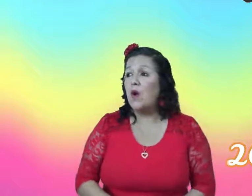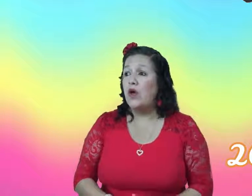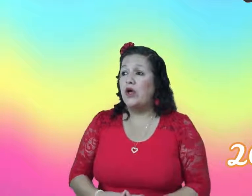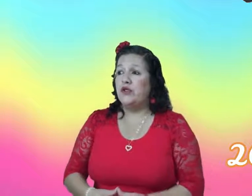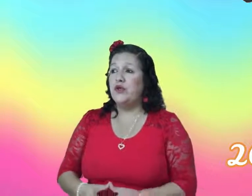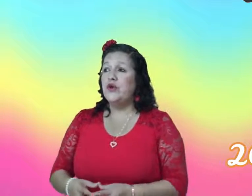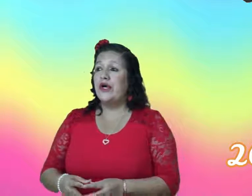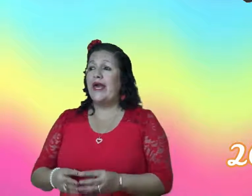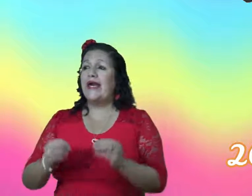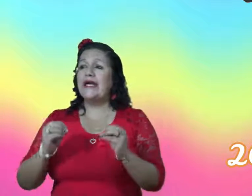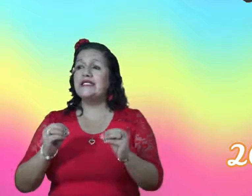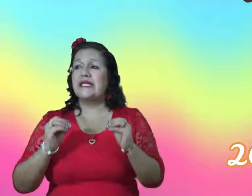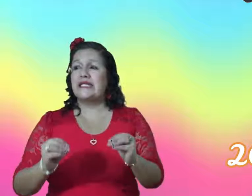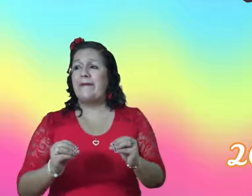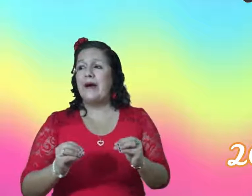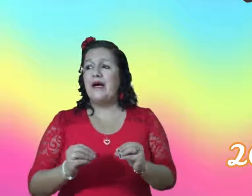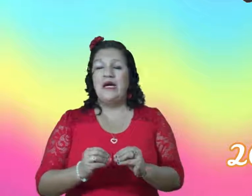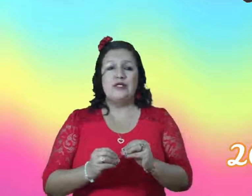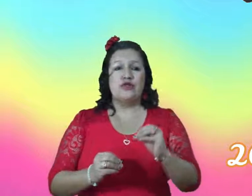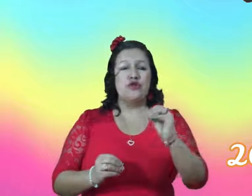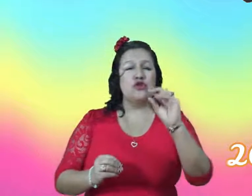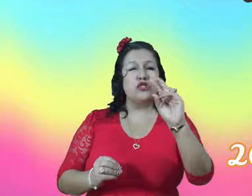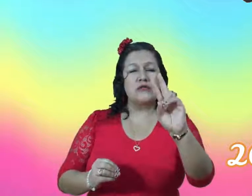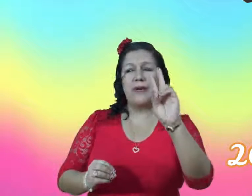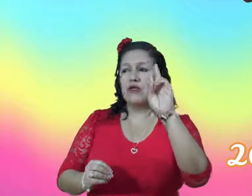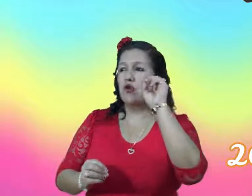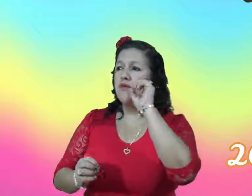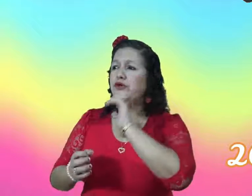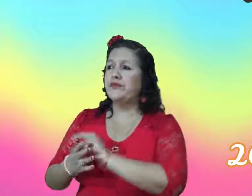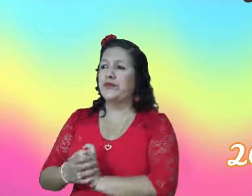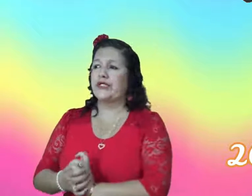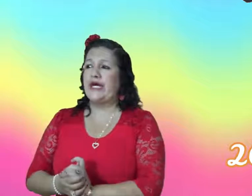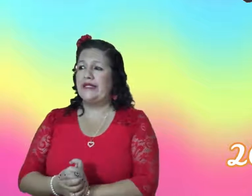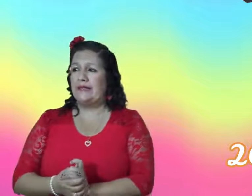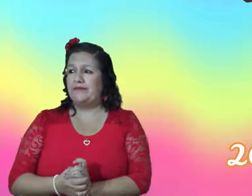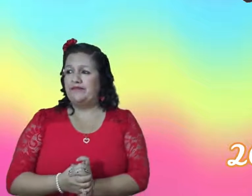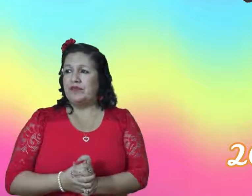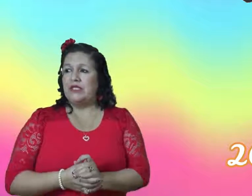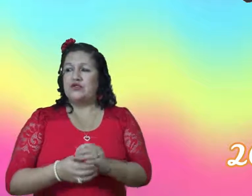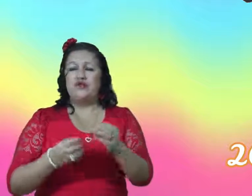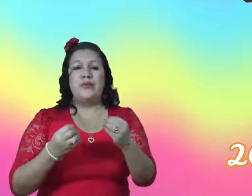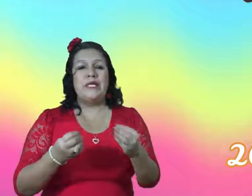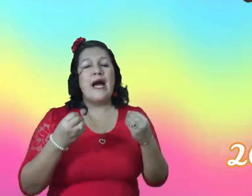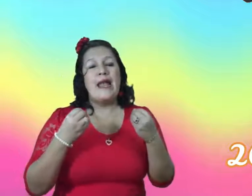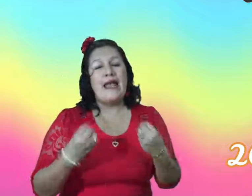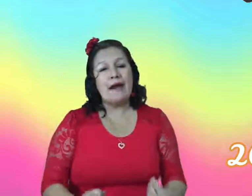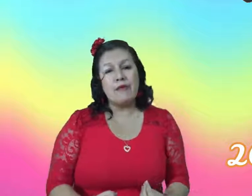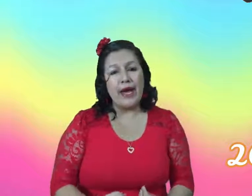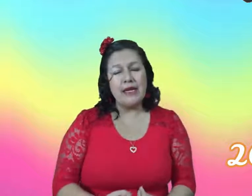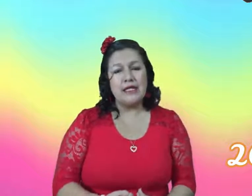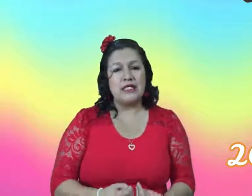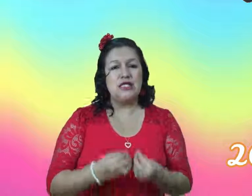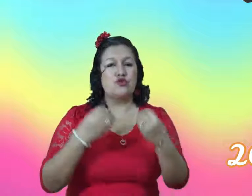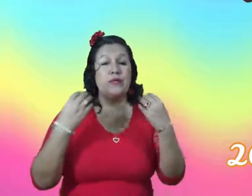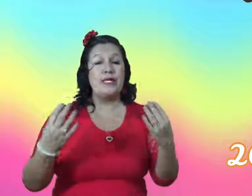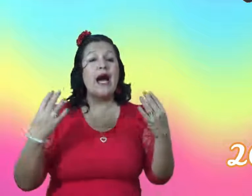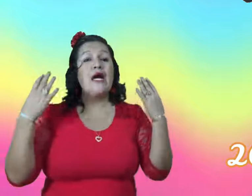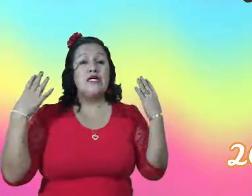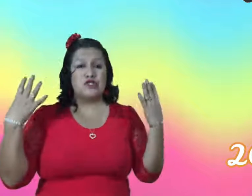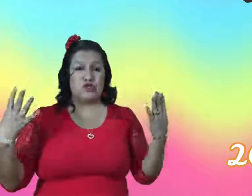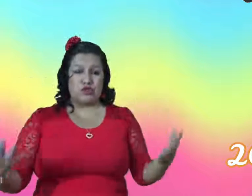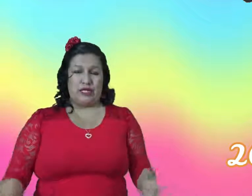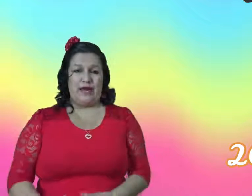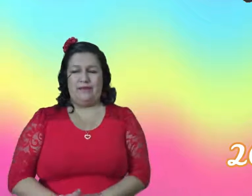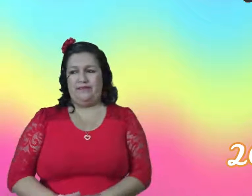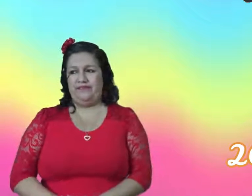trabajo, ¿no? En esta etapa son dos aspectos muy importantes. Su vida laboral y su